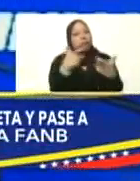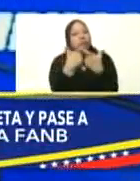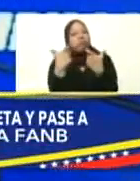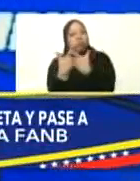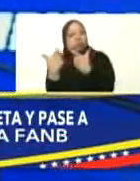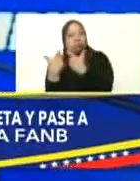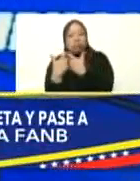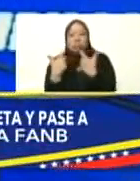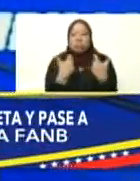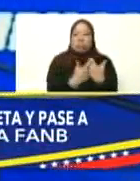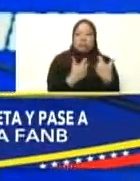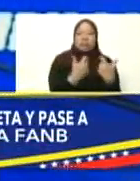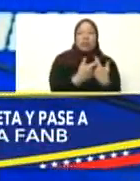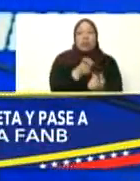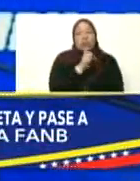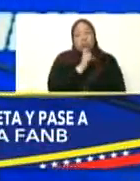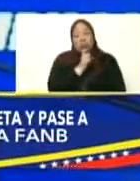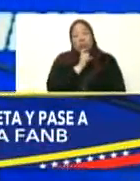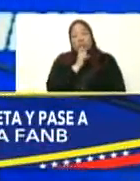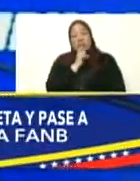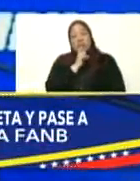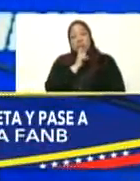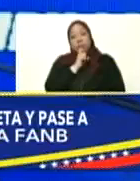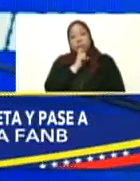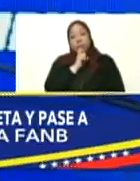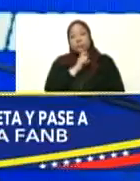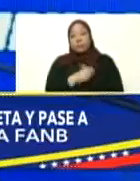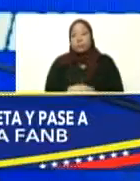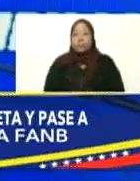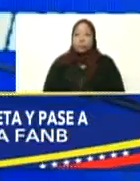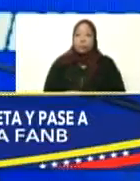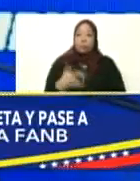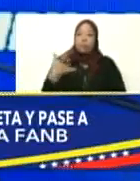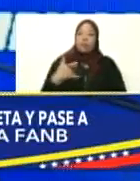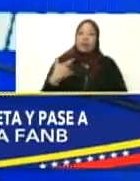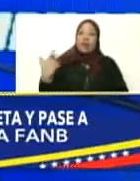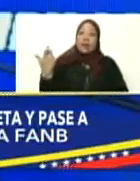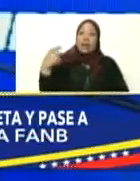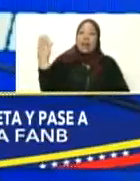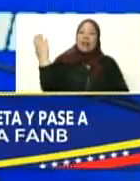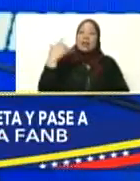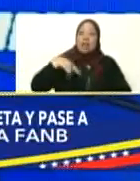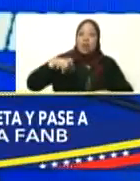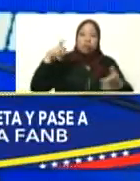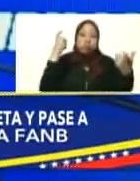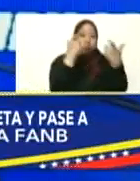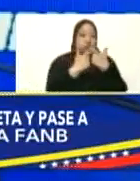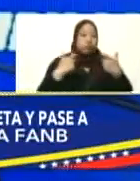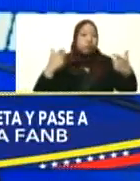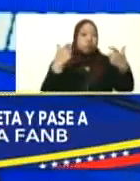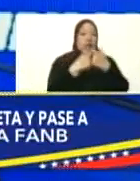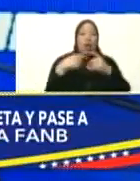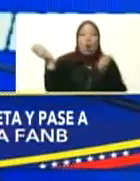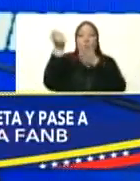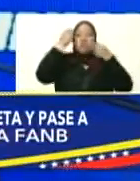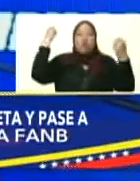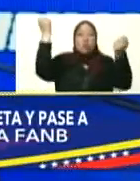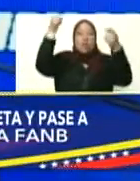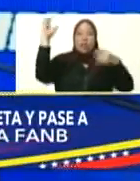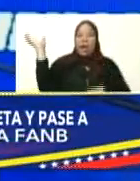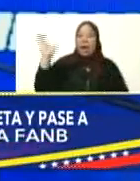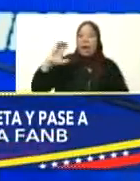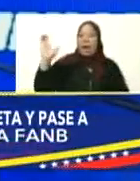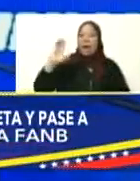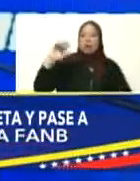Podemos decir con absoluta certeza que el Caracazo representó el despertar de un continente,